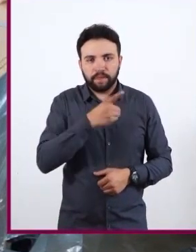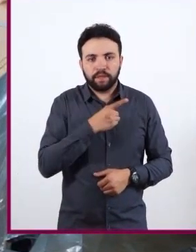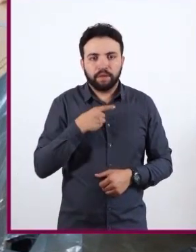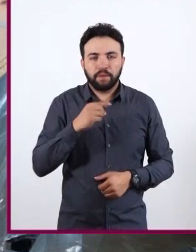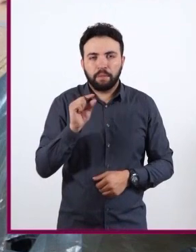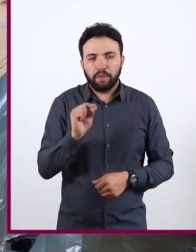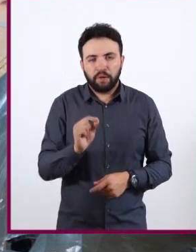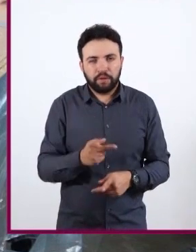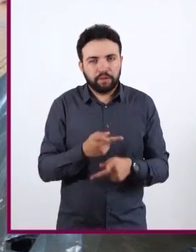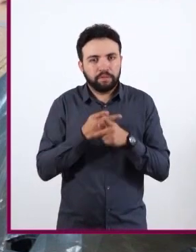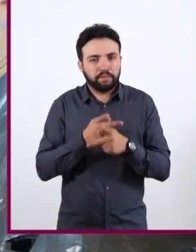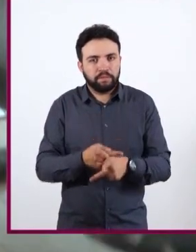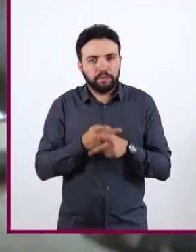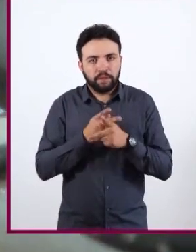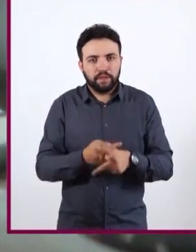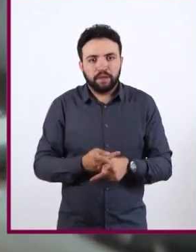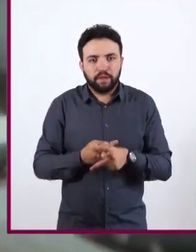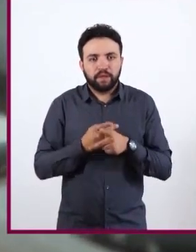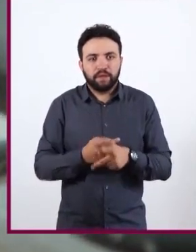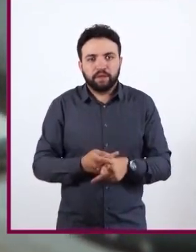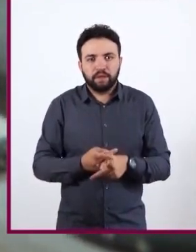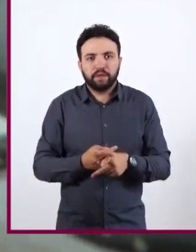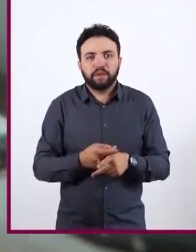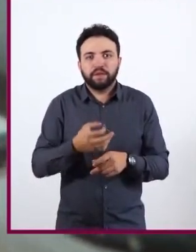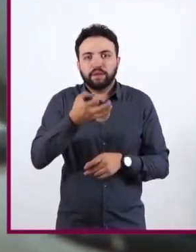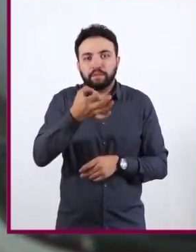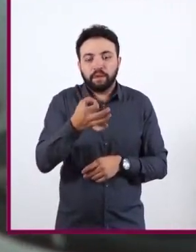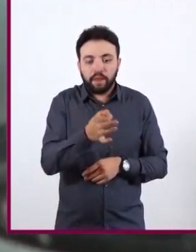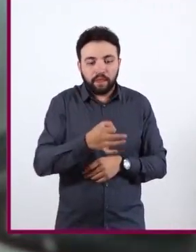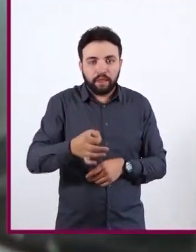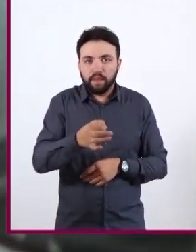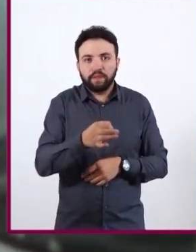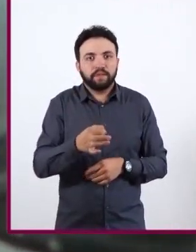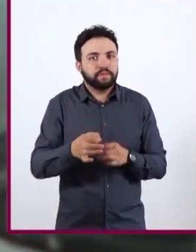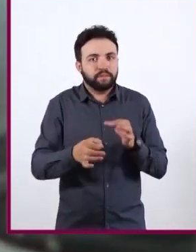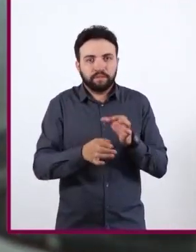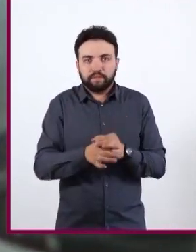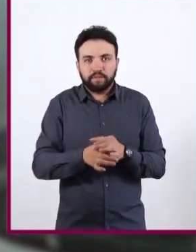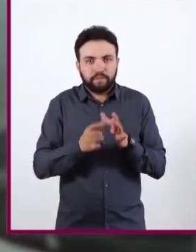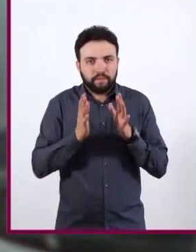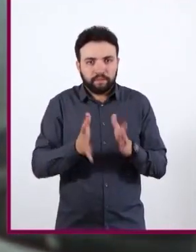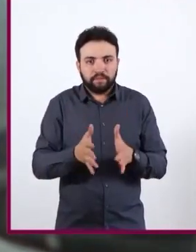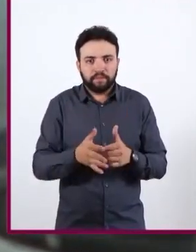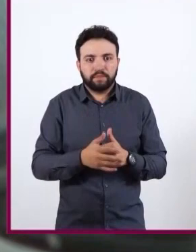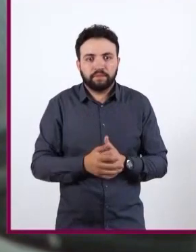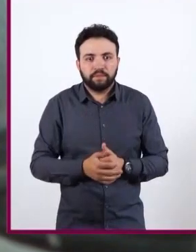También requiere un poquito de paciencia, también requiere que no se te mueva la moneda.